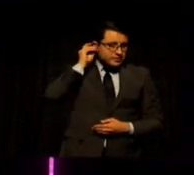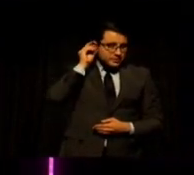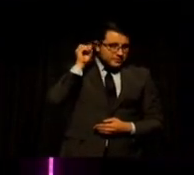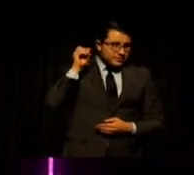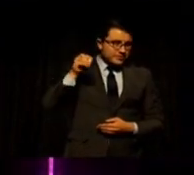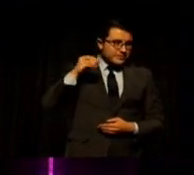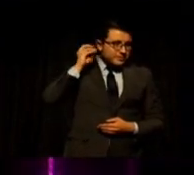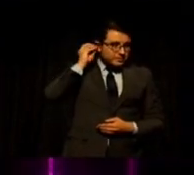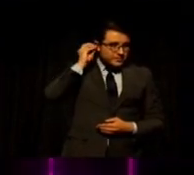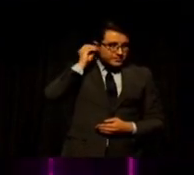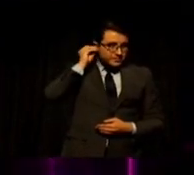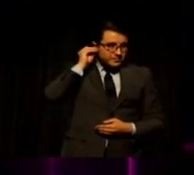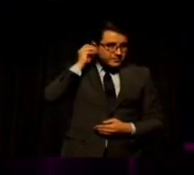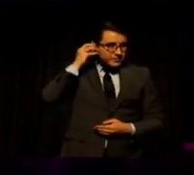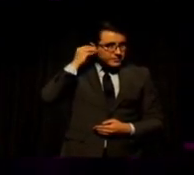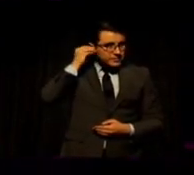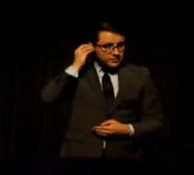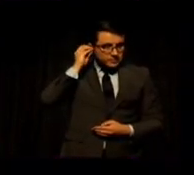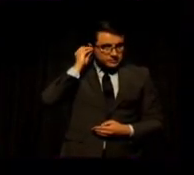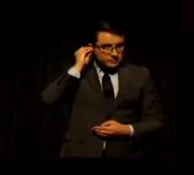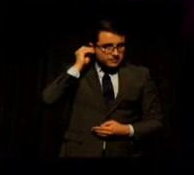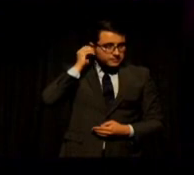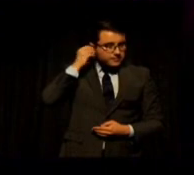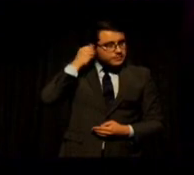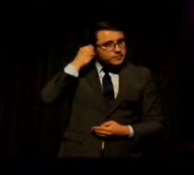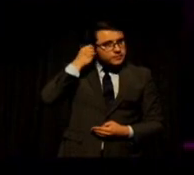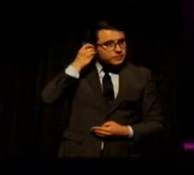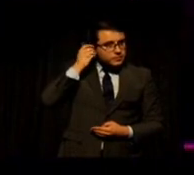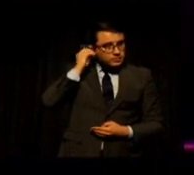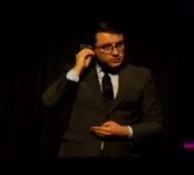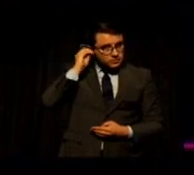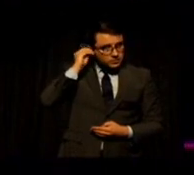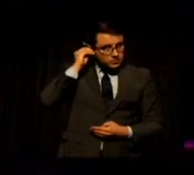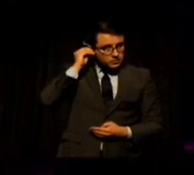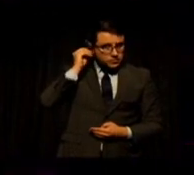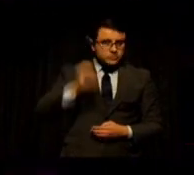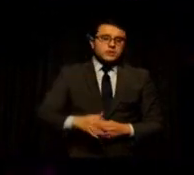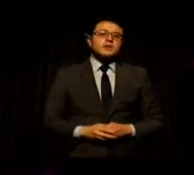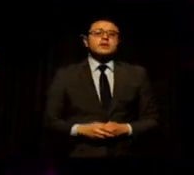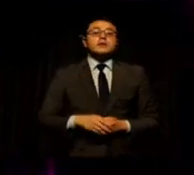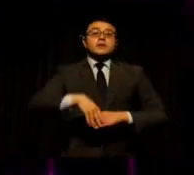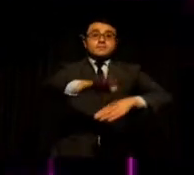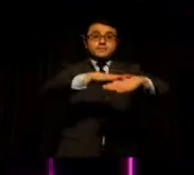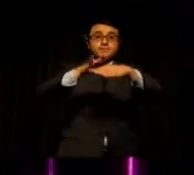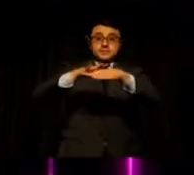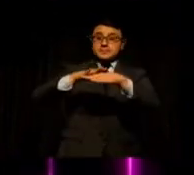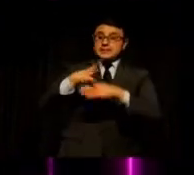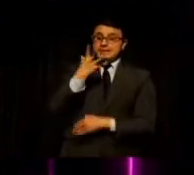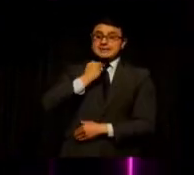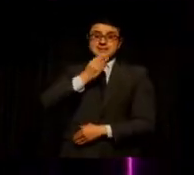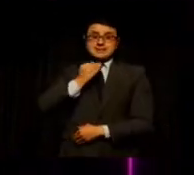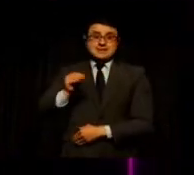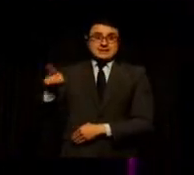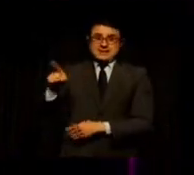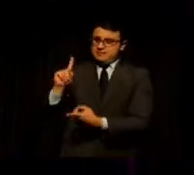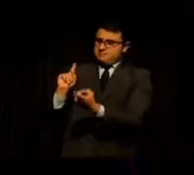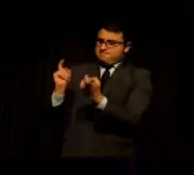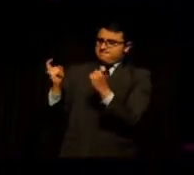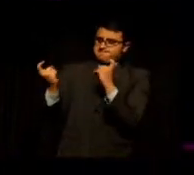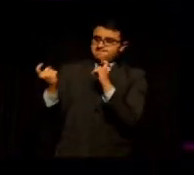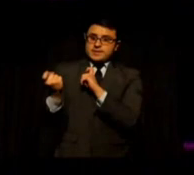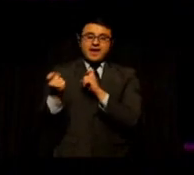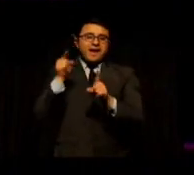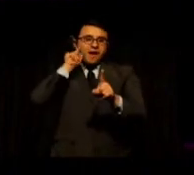donde se escribía la transformación de israel en su momento para llegar a ser una potencia